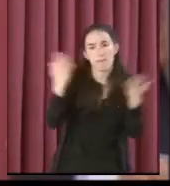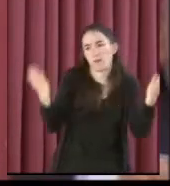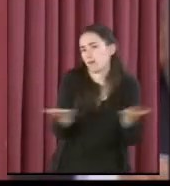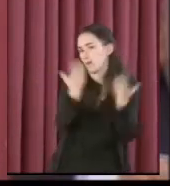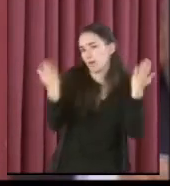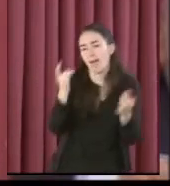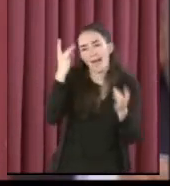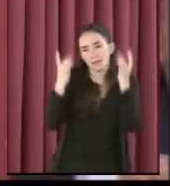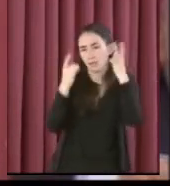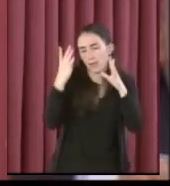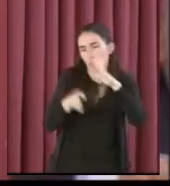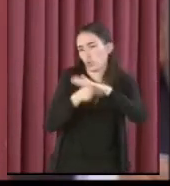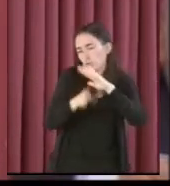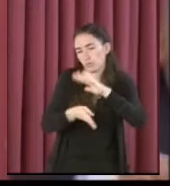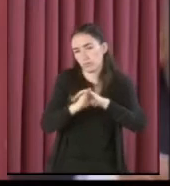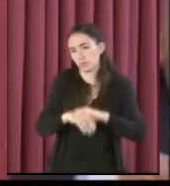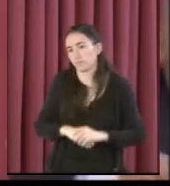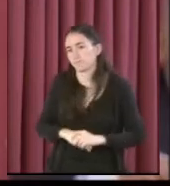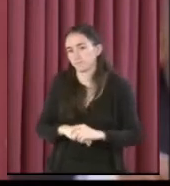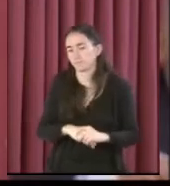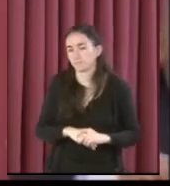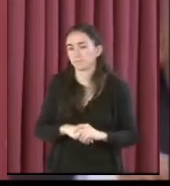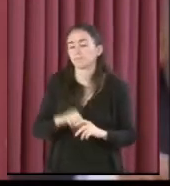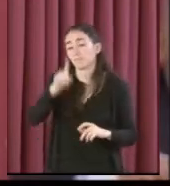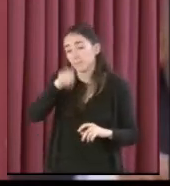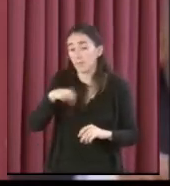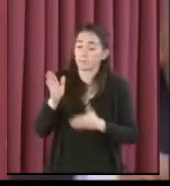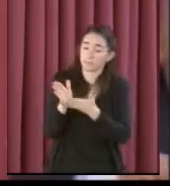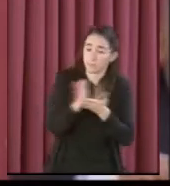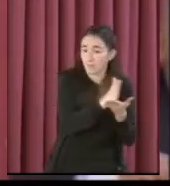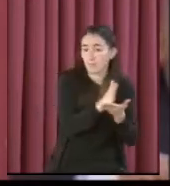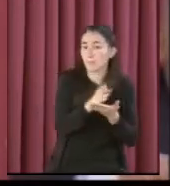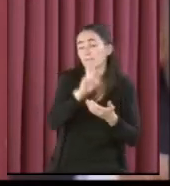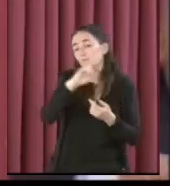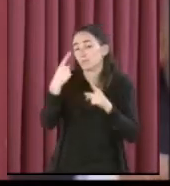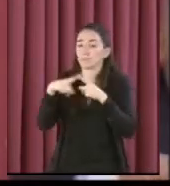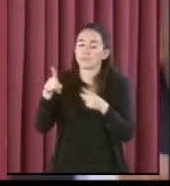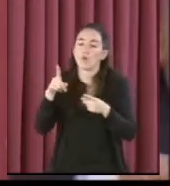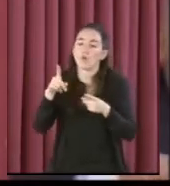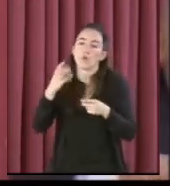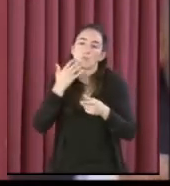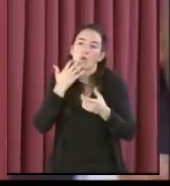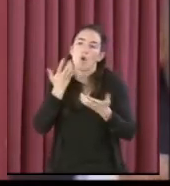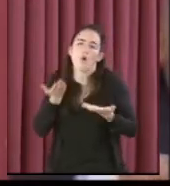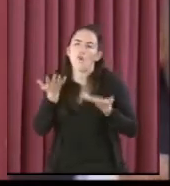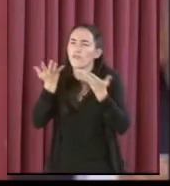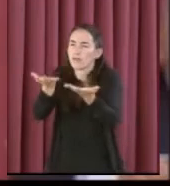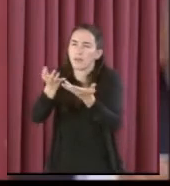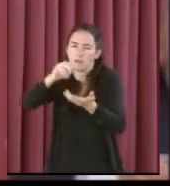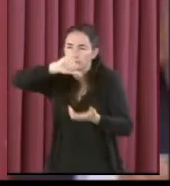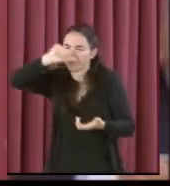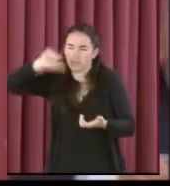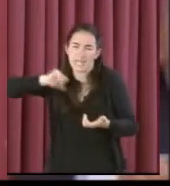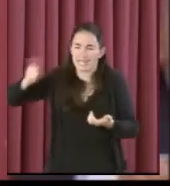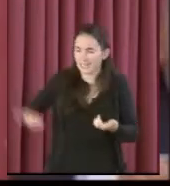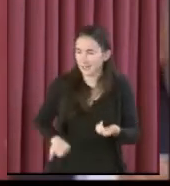la cultura en Logroño. Impulsaremos también una oferta tan rica y tan innovadora como seamos capaces, pero sobre